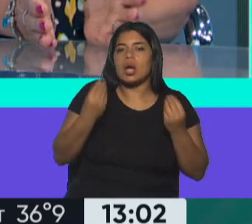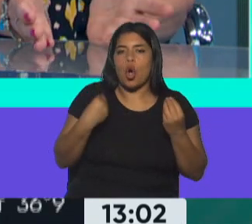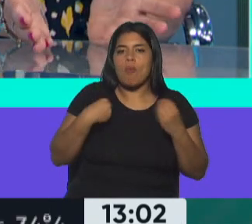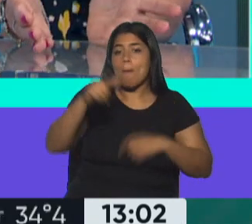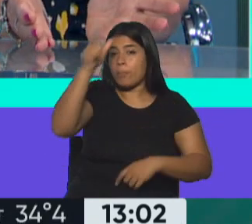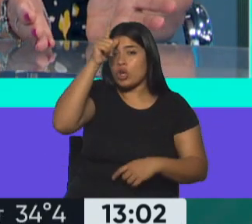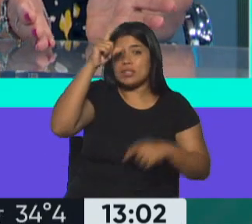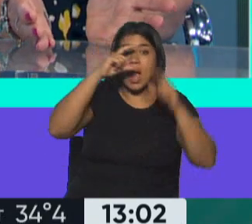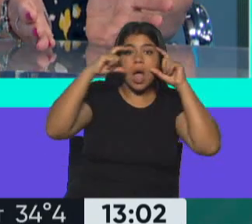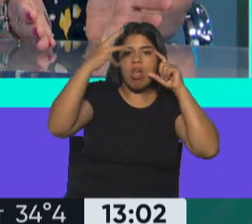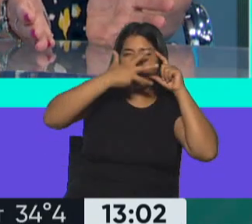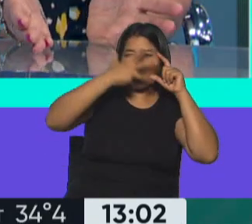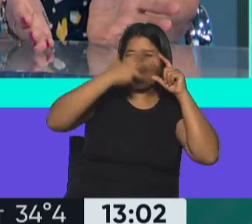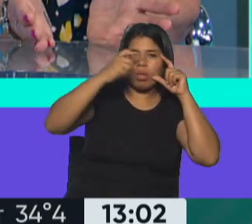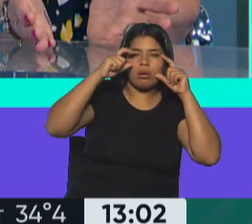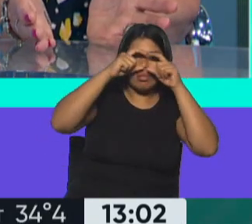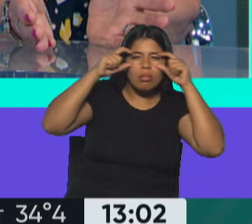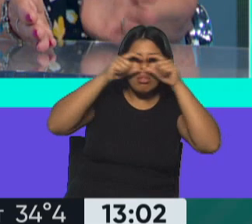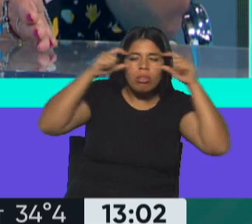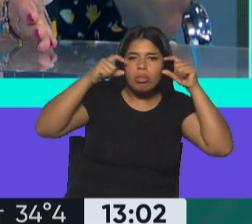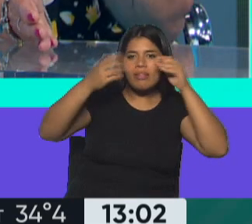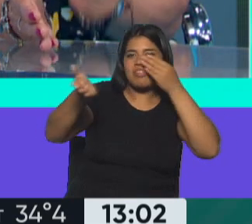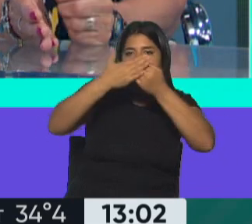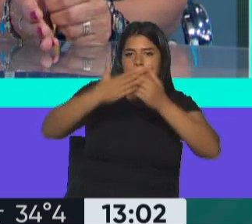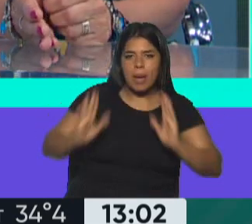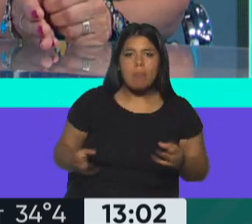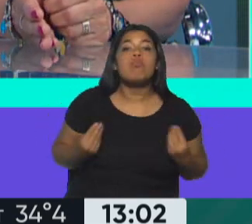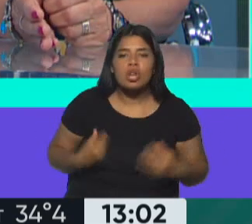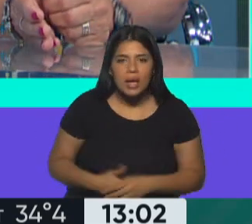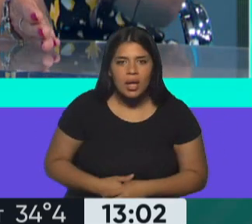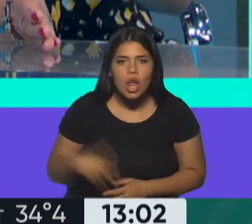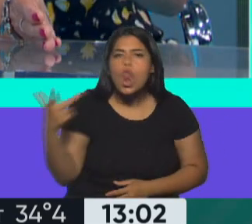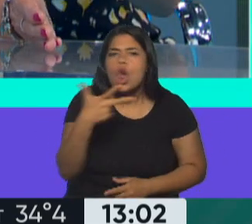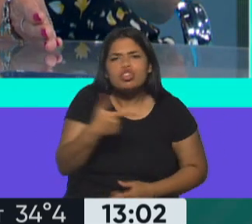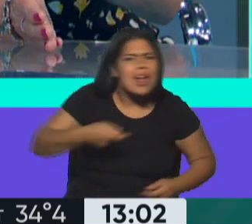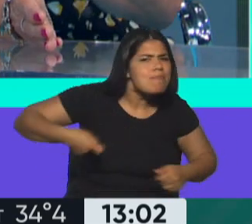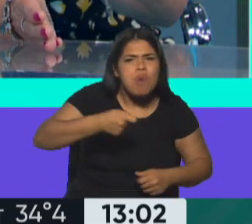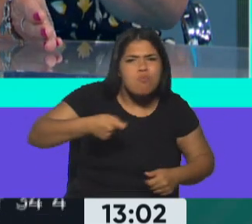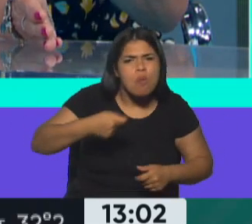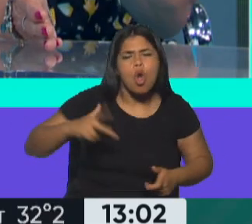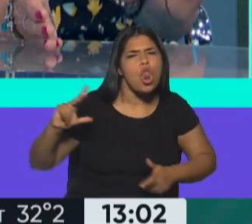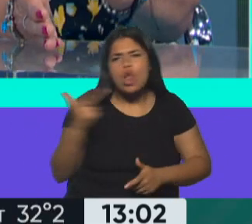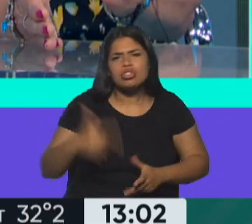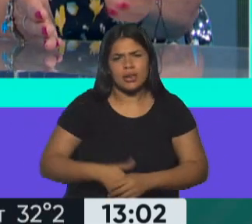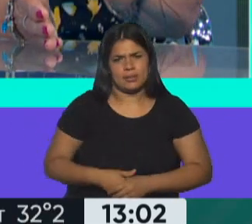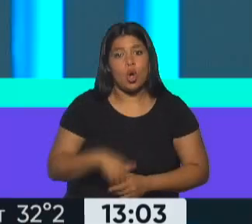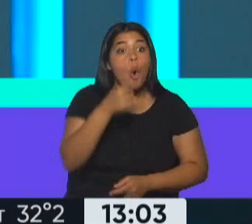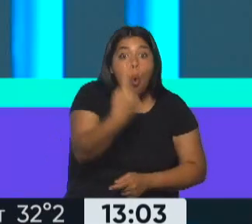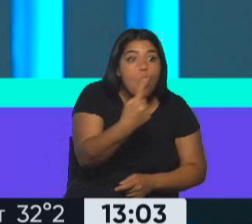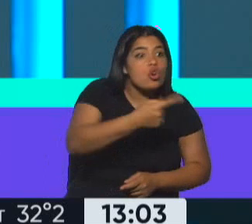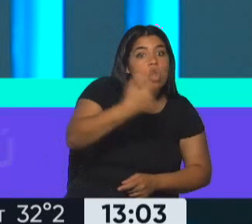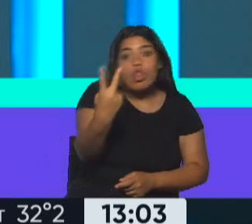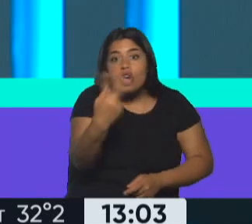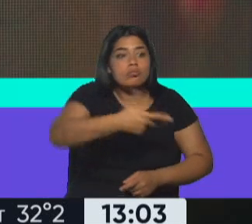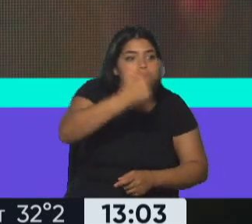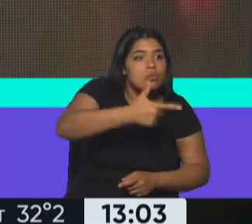los polis porque porque los tres lo mataron a lukas uno o dos pudieron disparar el otro miraba no